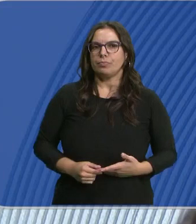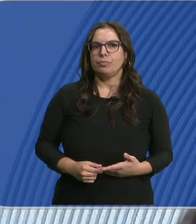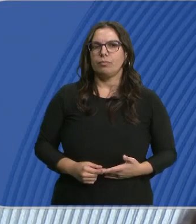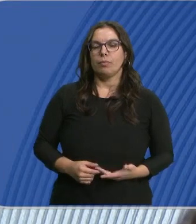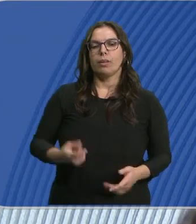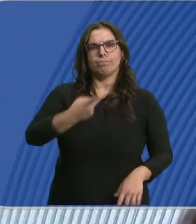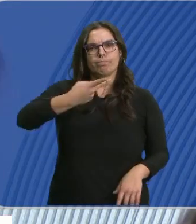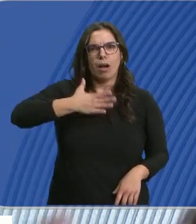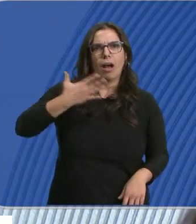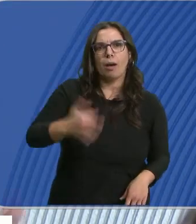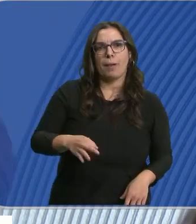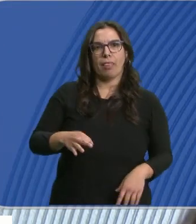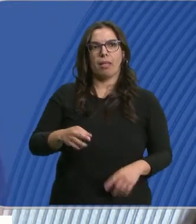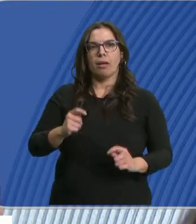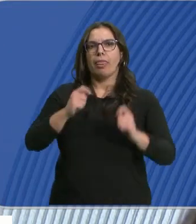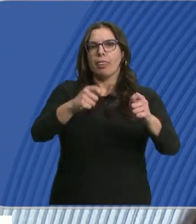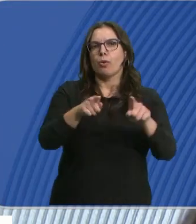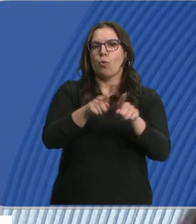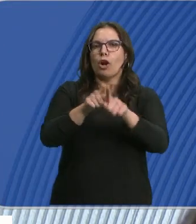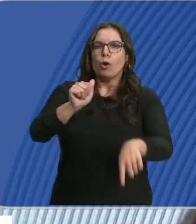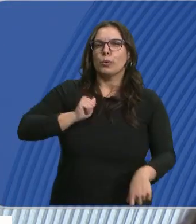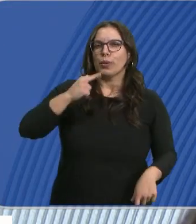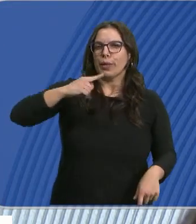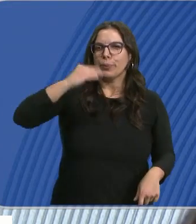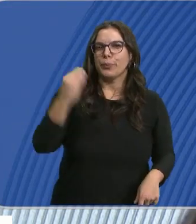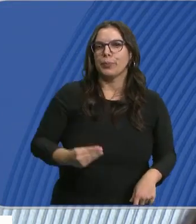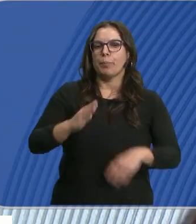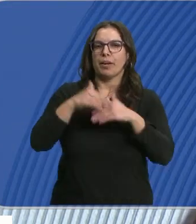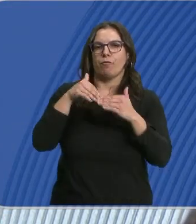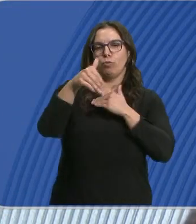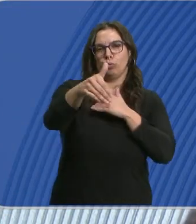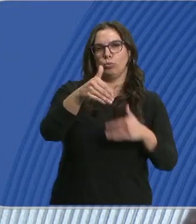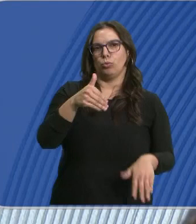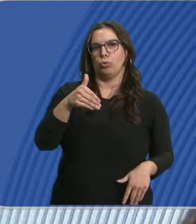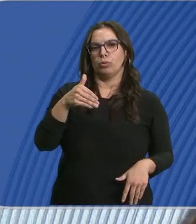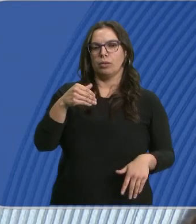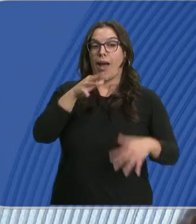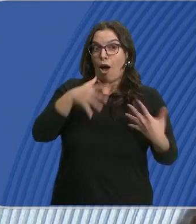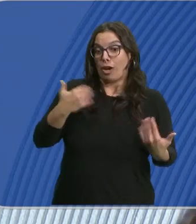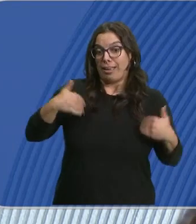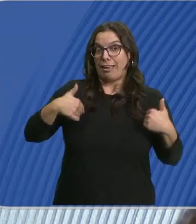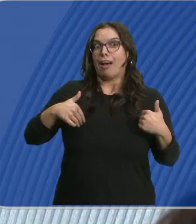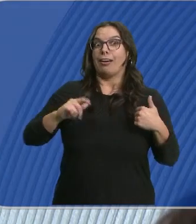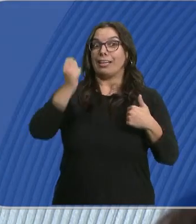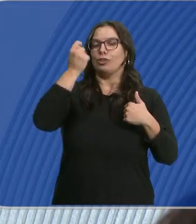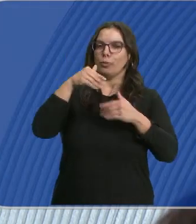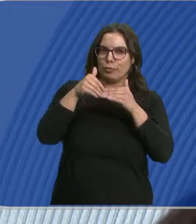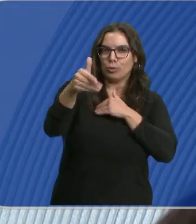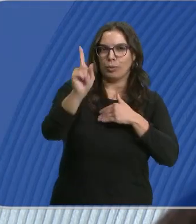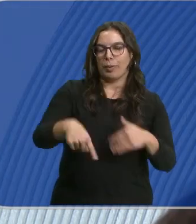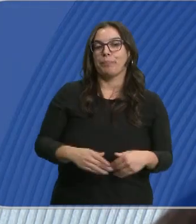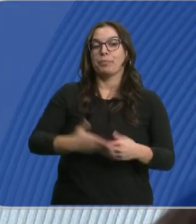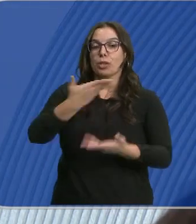Hemos sido capaces de convertirla en una gran oportunidad de futuro, de presente ya, pero de futuro.